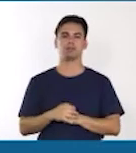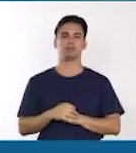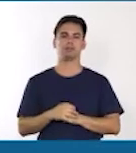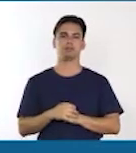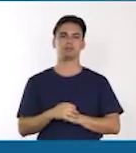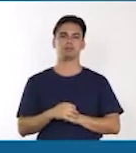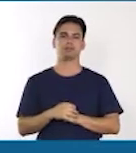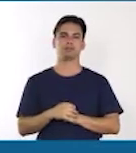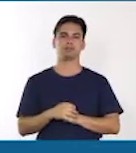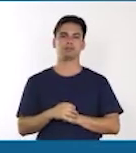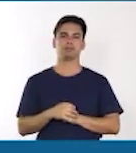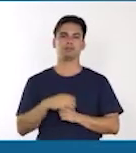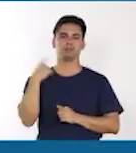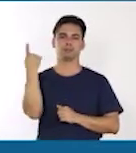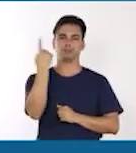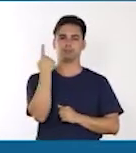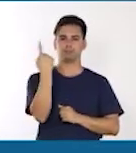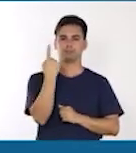Nacional,